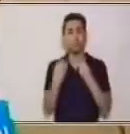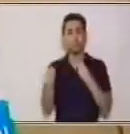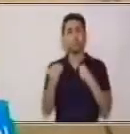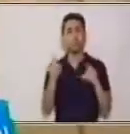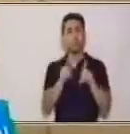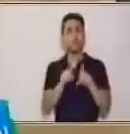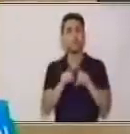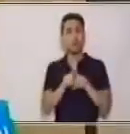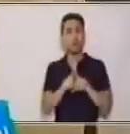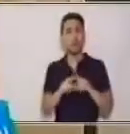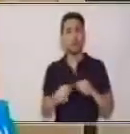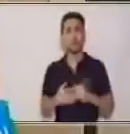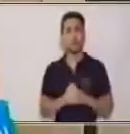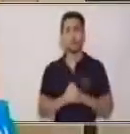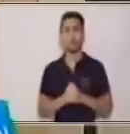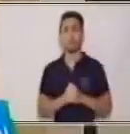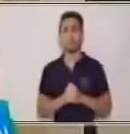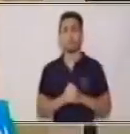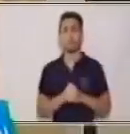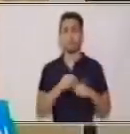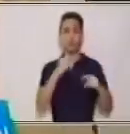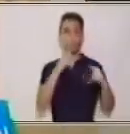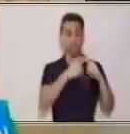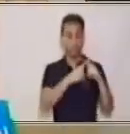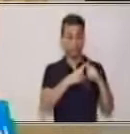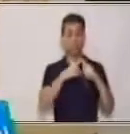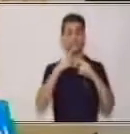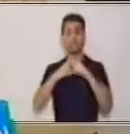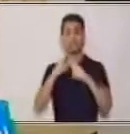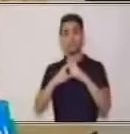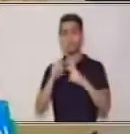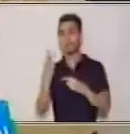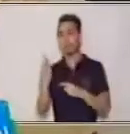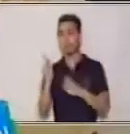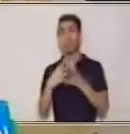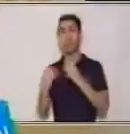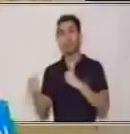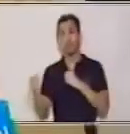resultado. X por Y, XY.